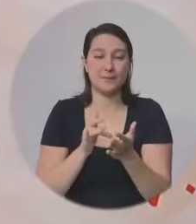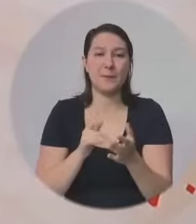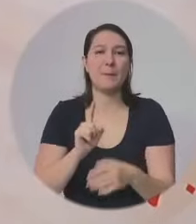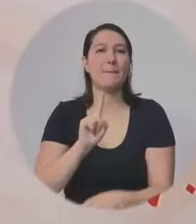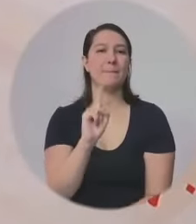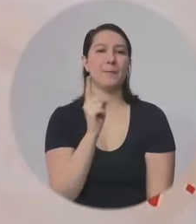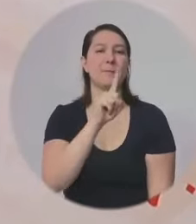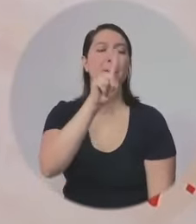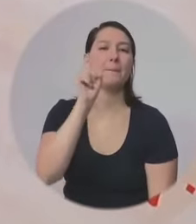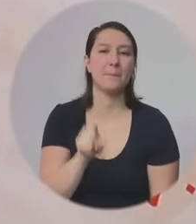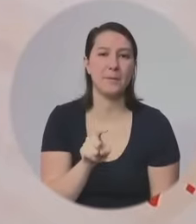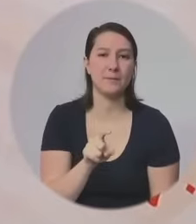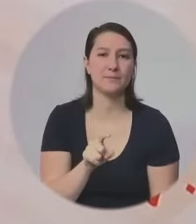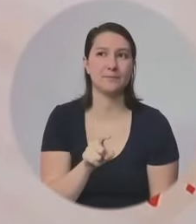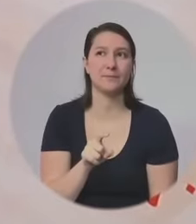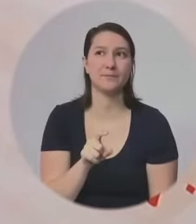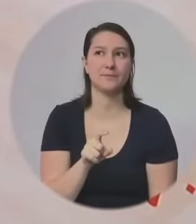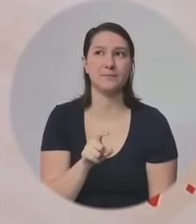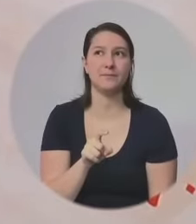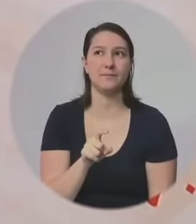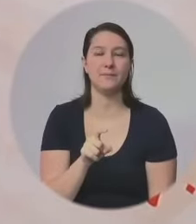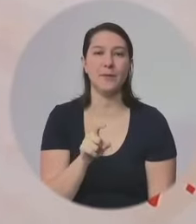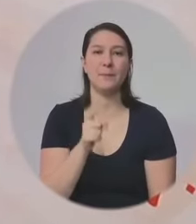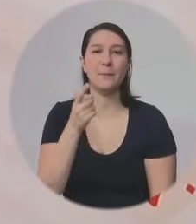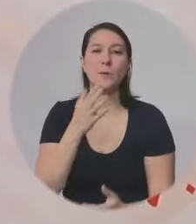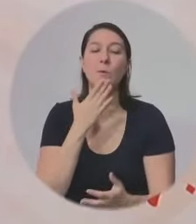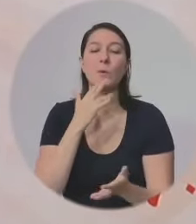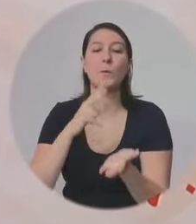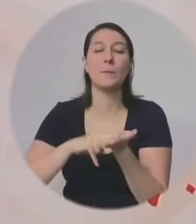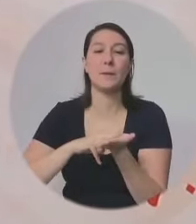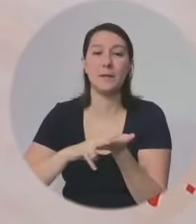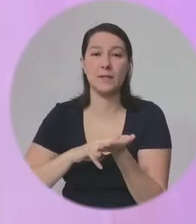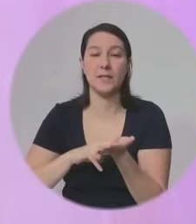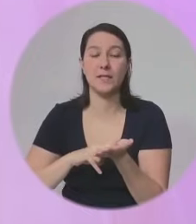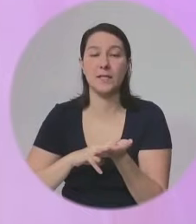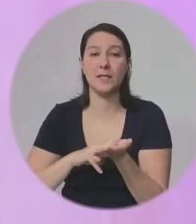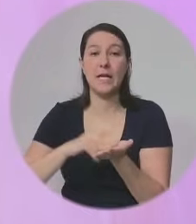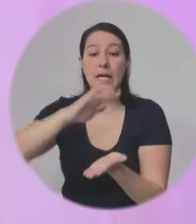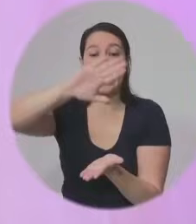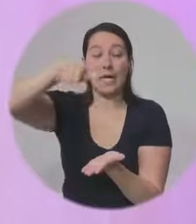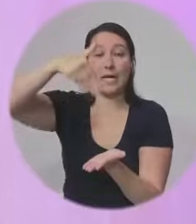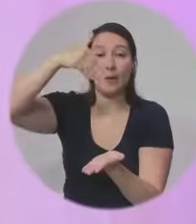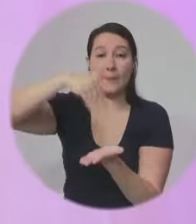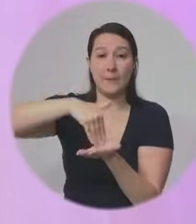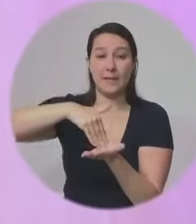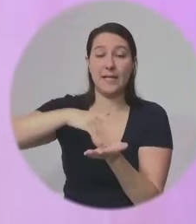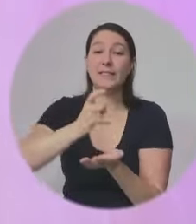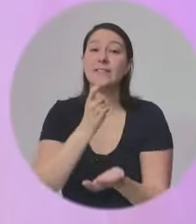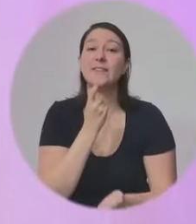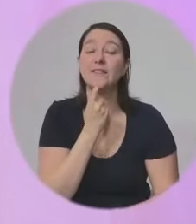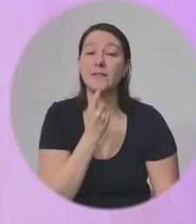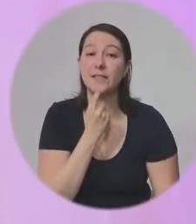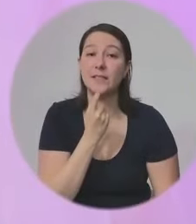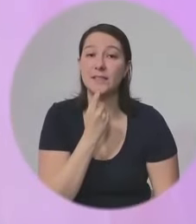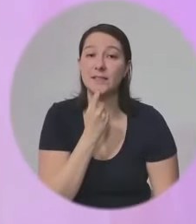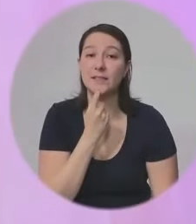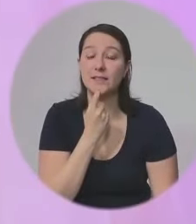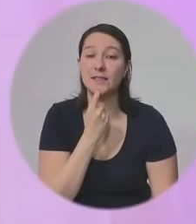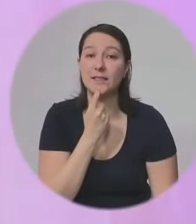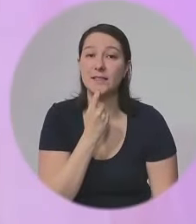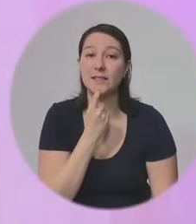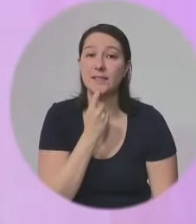ver cuál es el primero es verde cuál es la capital de Finlandia Cuál es la capital de